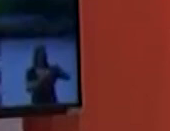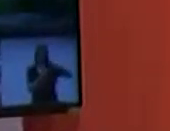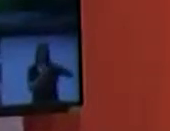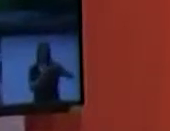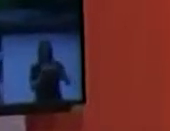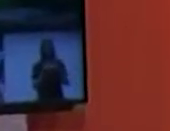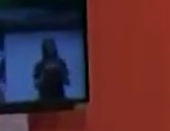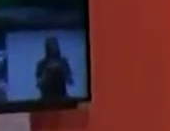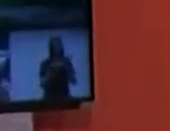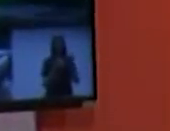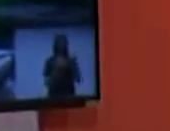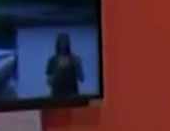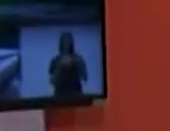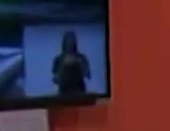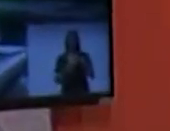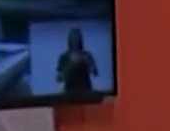puntos